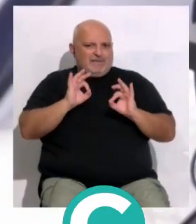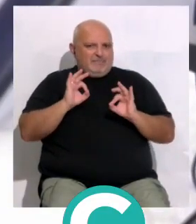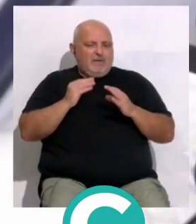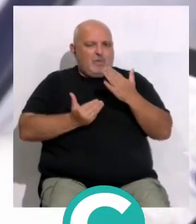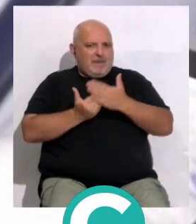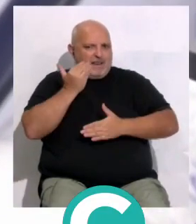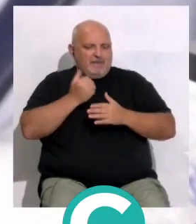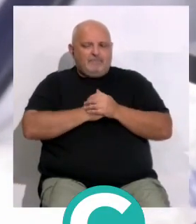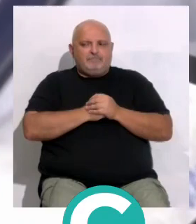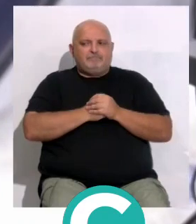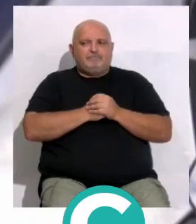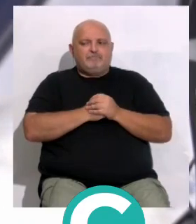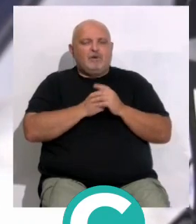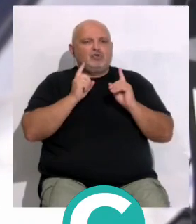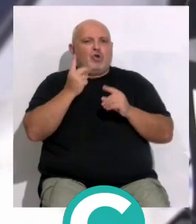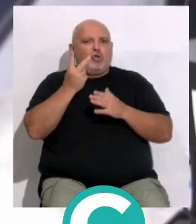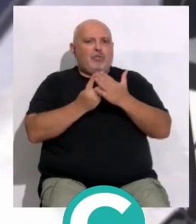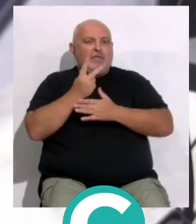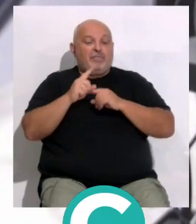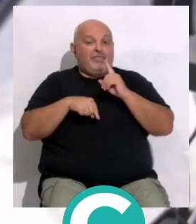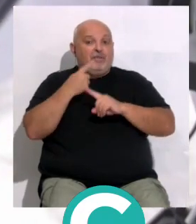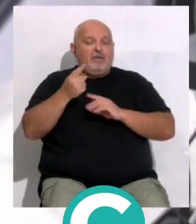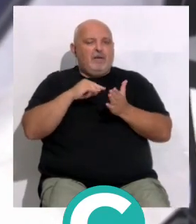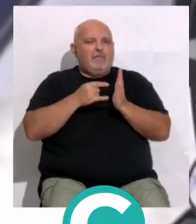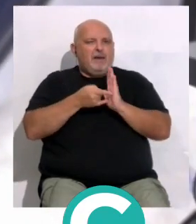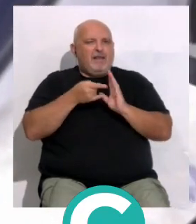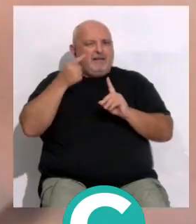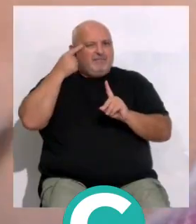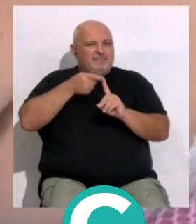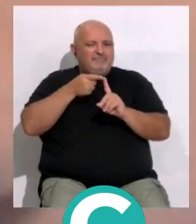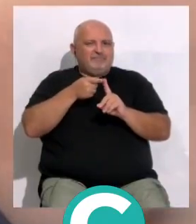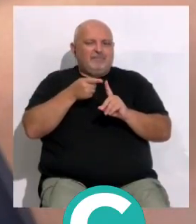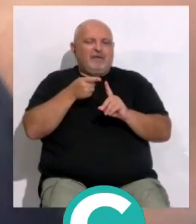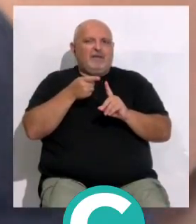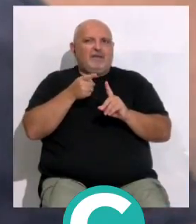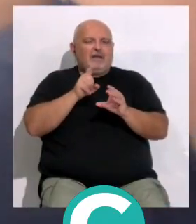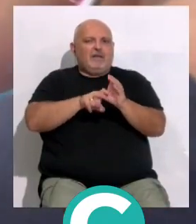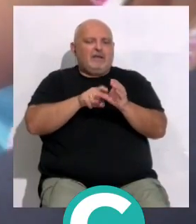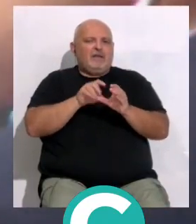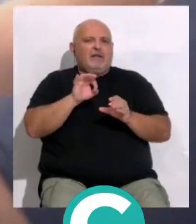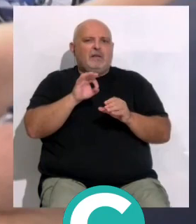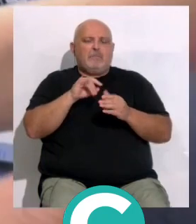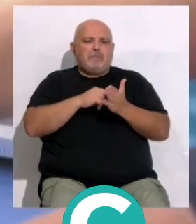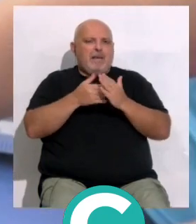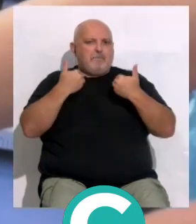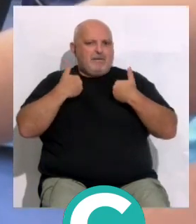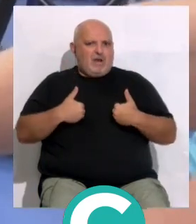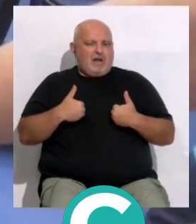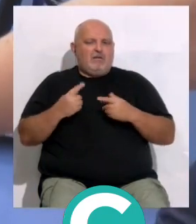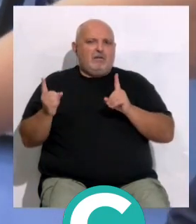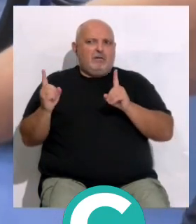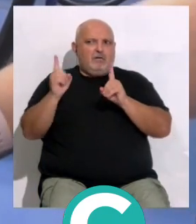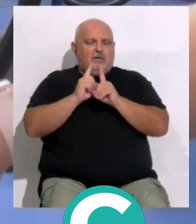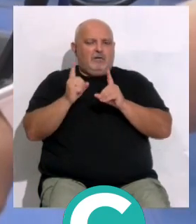por la mañana. Entonces son solo 2 días, después el plan de intervención de ejercicio y dieta es personalizado, tienen que venir con